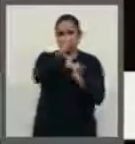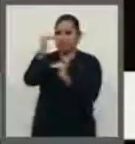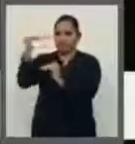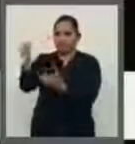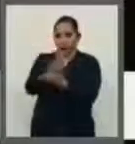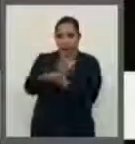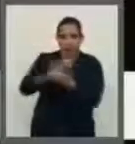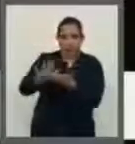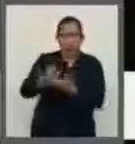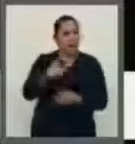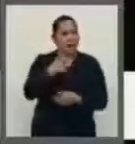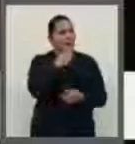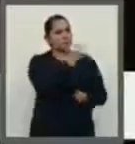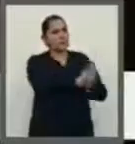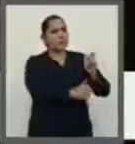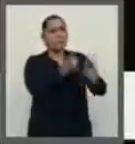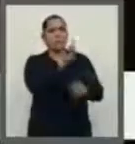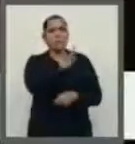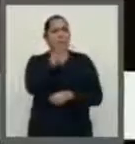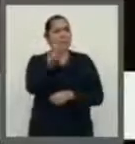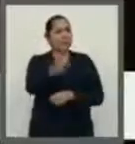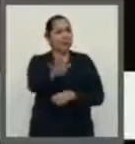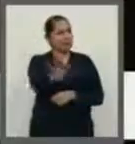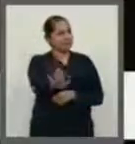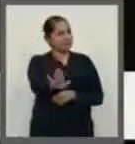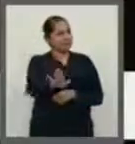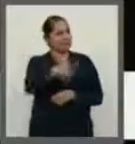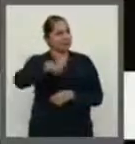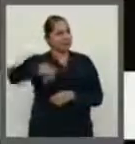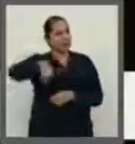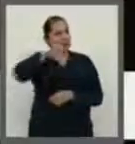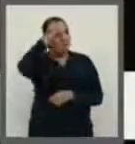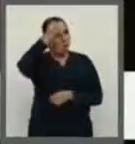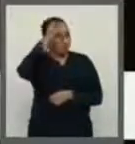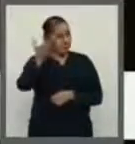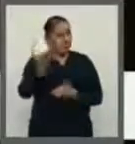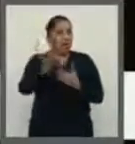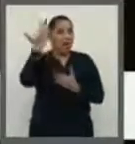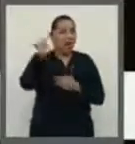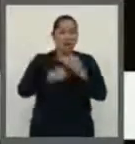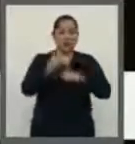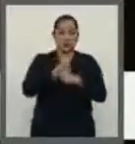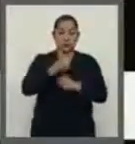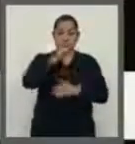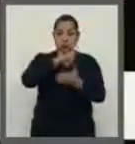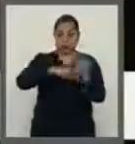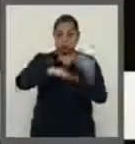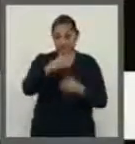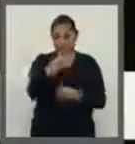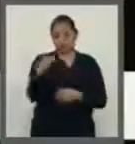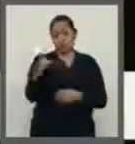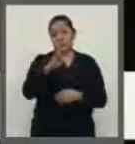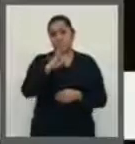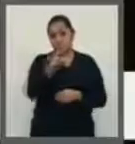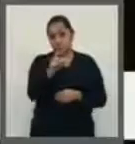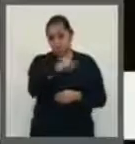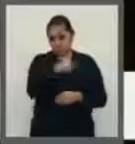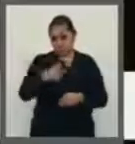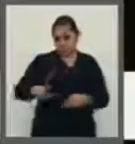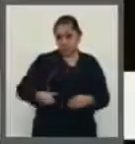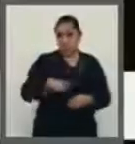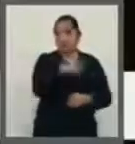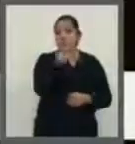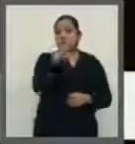histórica. En 2002, Fox, por decreto presidencial, recortó el tiempo oficial que estaban